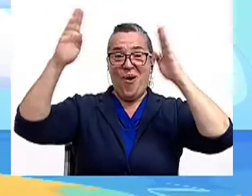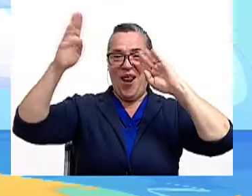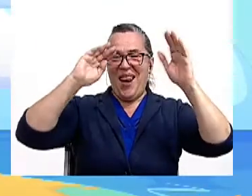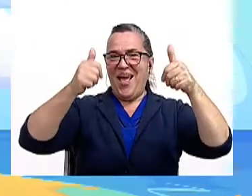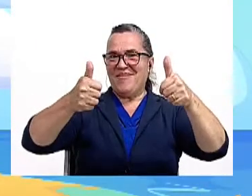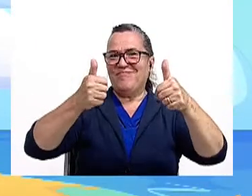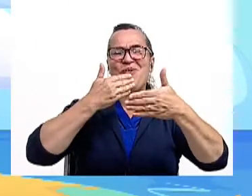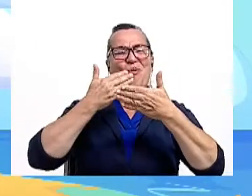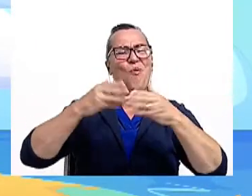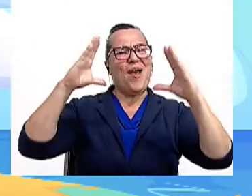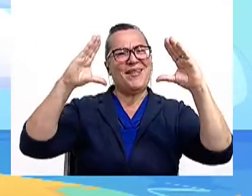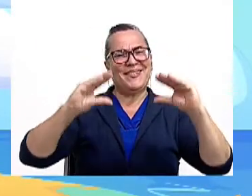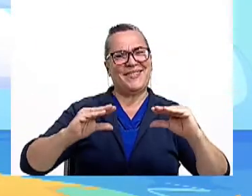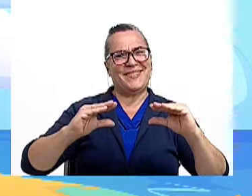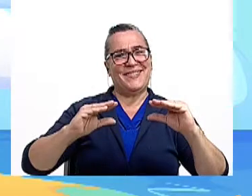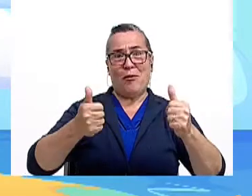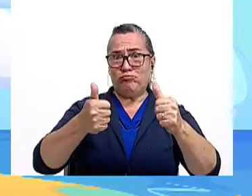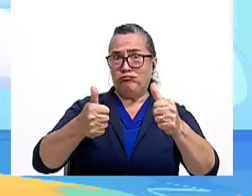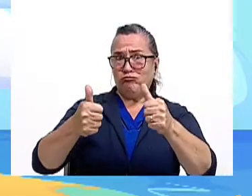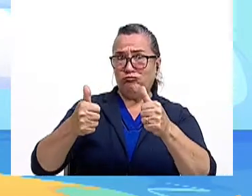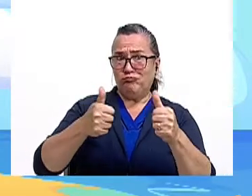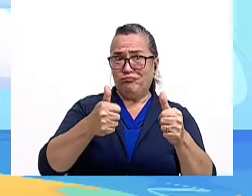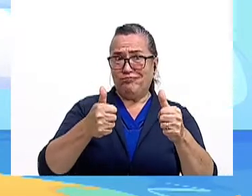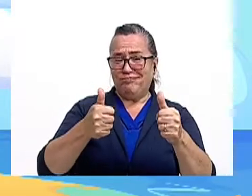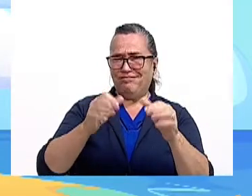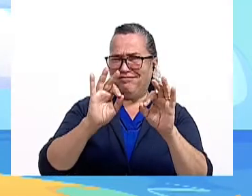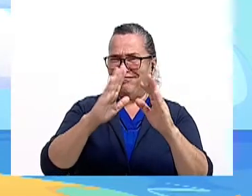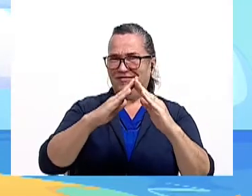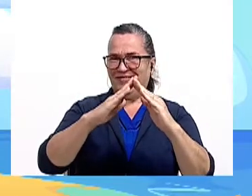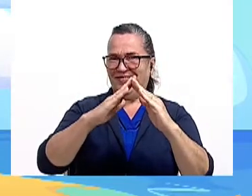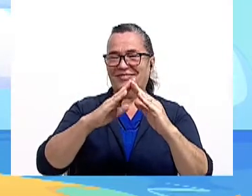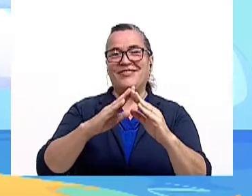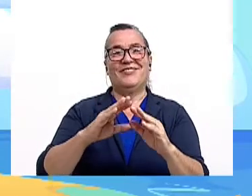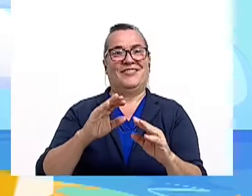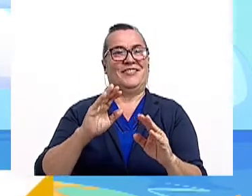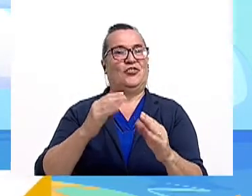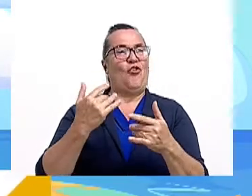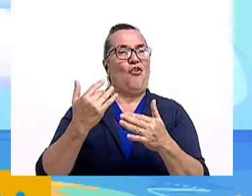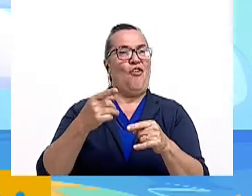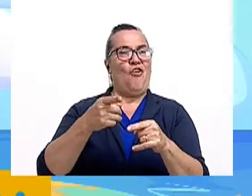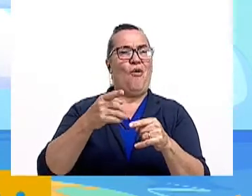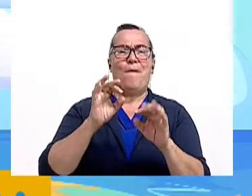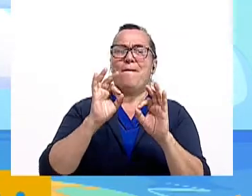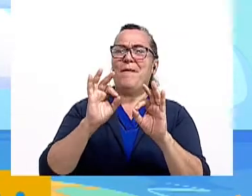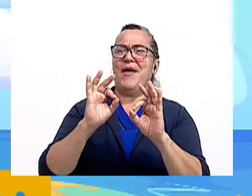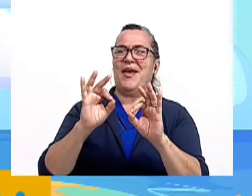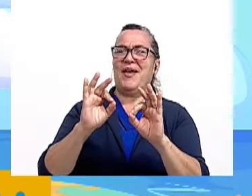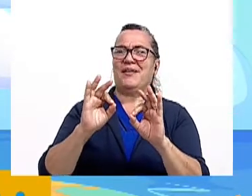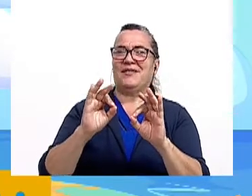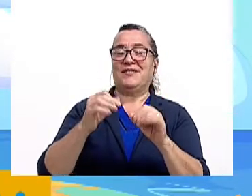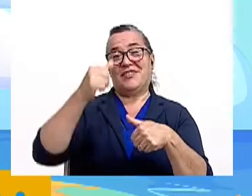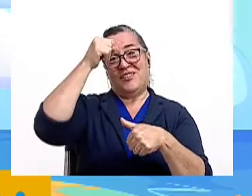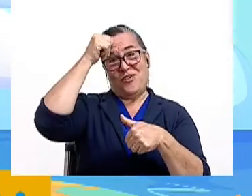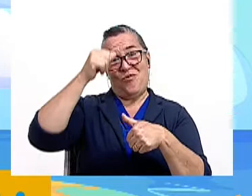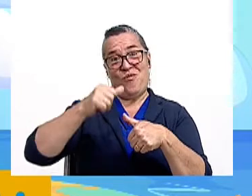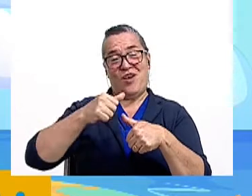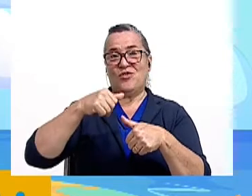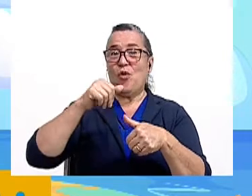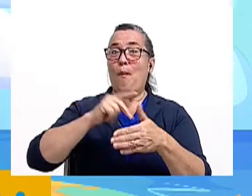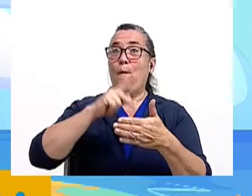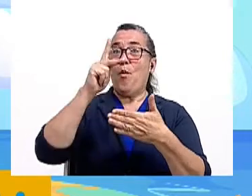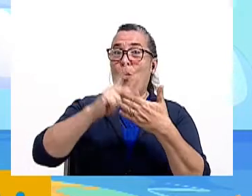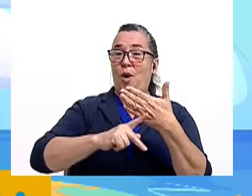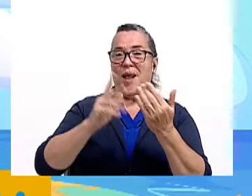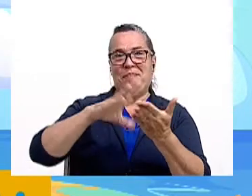Hola, muy buenas tardes. ¿Cómo están todos ustedes ahí en sus casas? Espero que muy bien. Les recuerdo, este es su